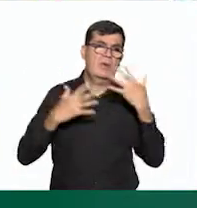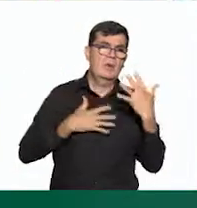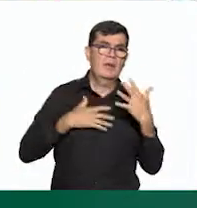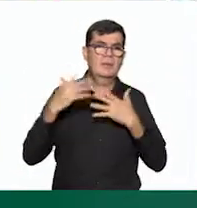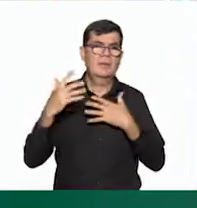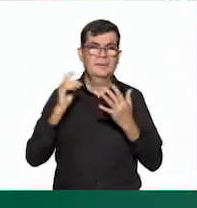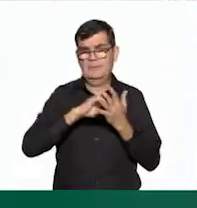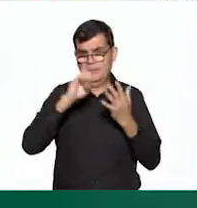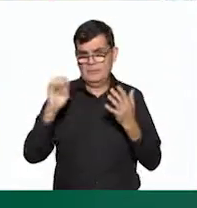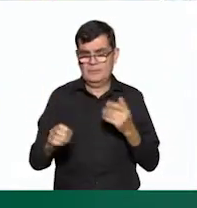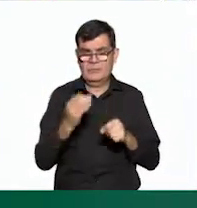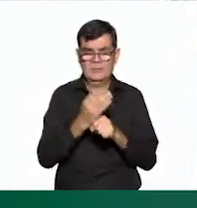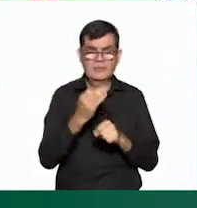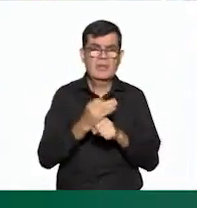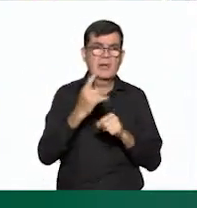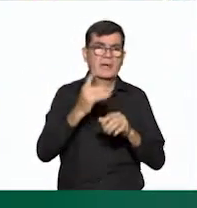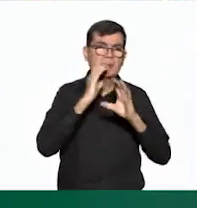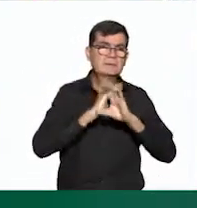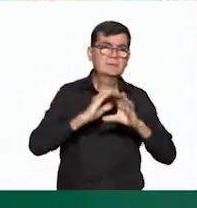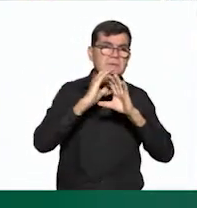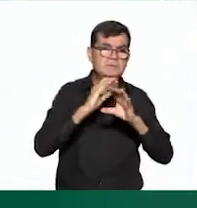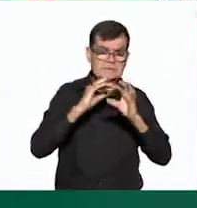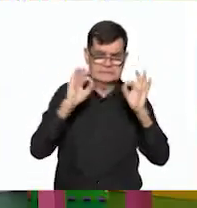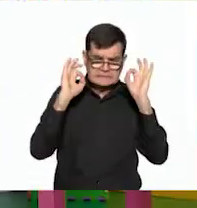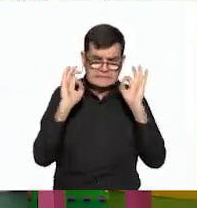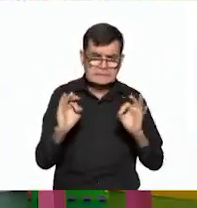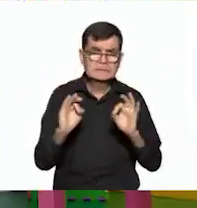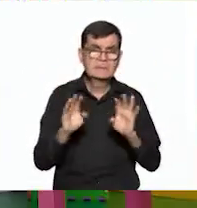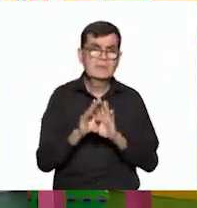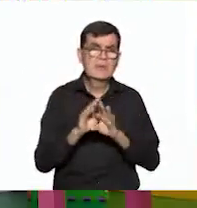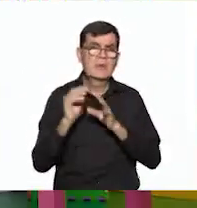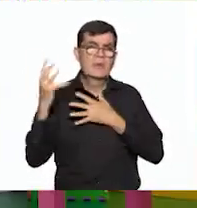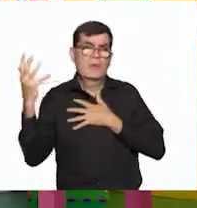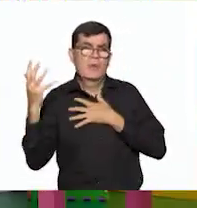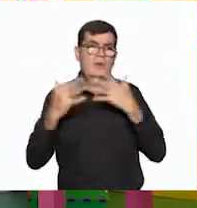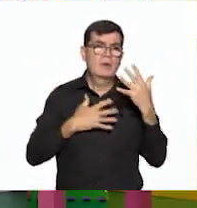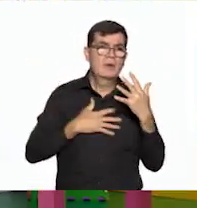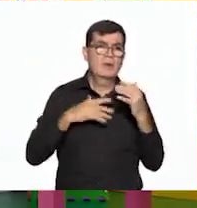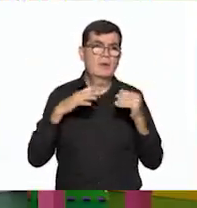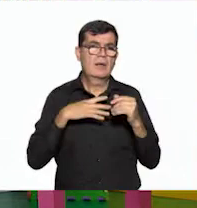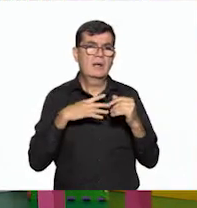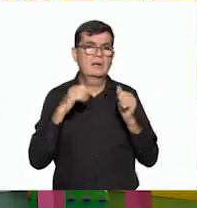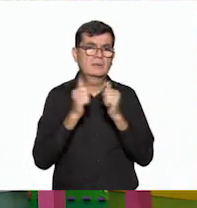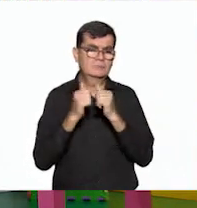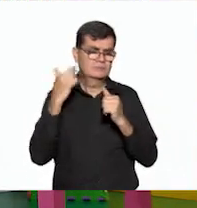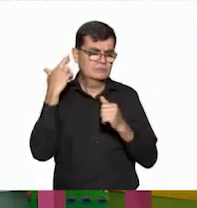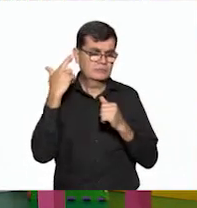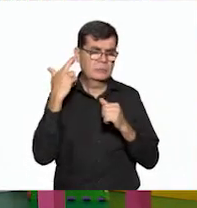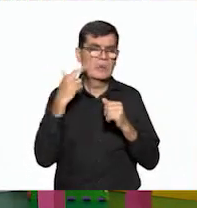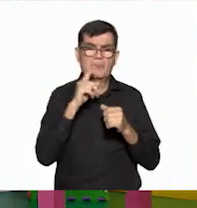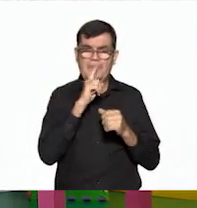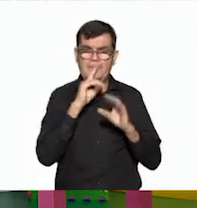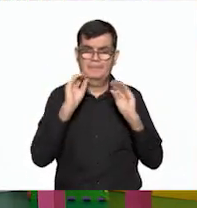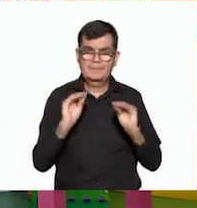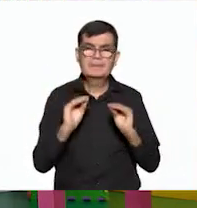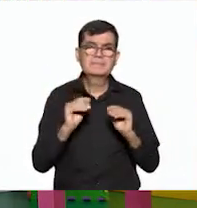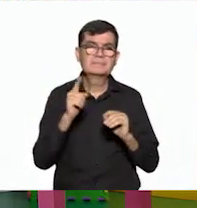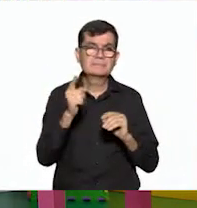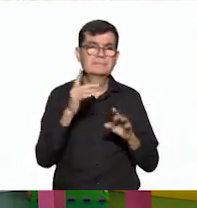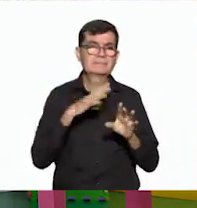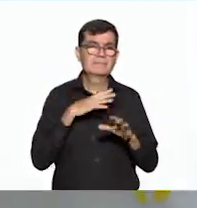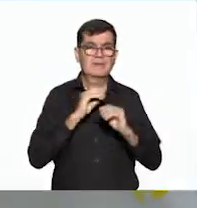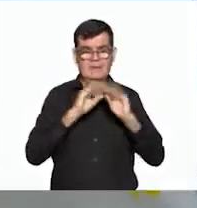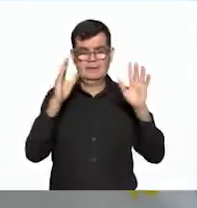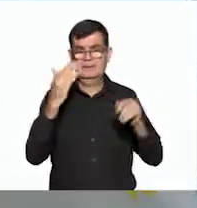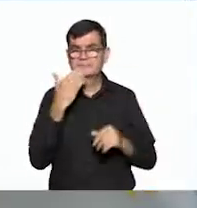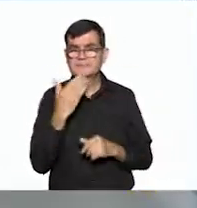que por ejemplo en la canción había rimas que eran muy exactas y en el poema encontramos estas rimas que son asonantes. Claro, exacto.